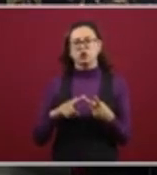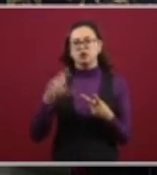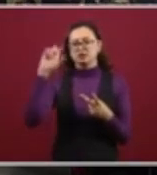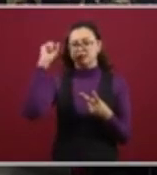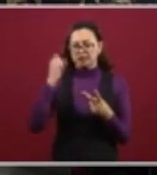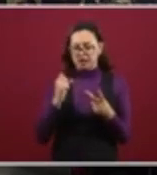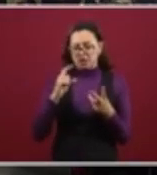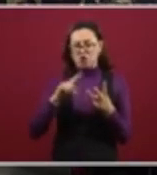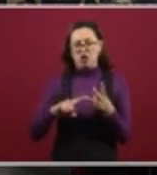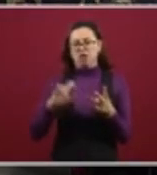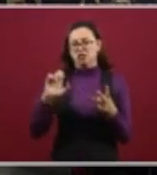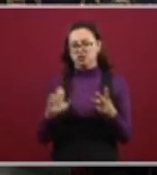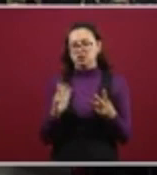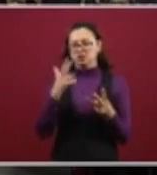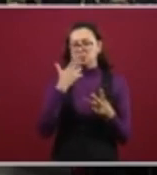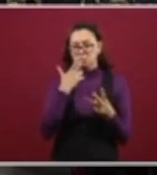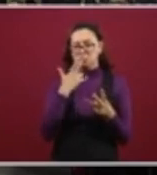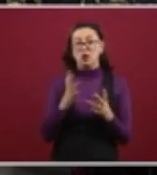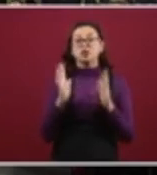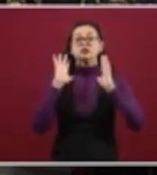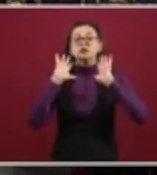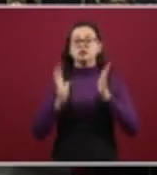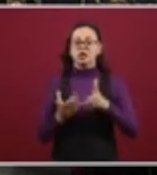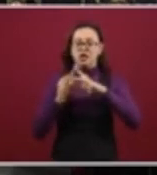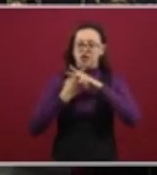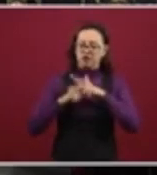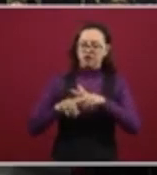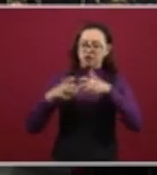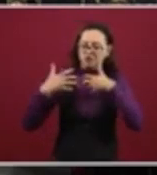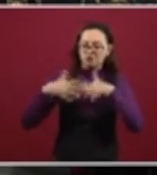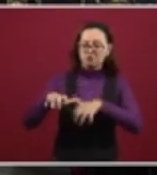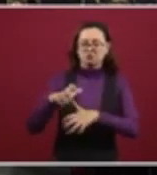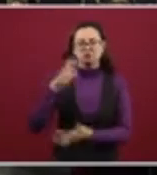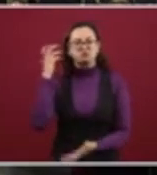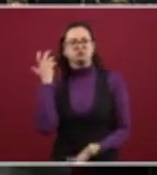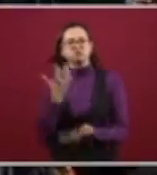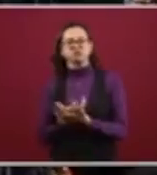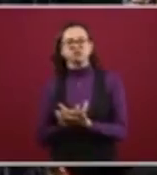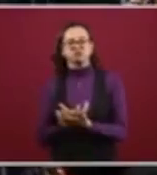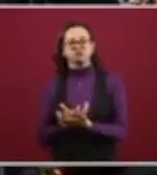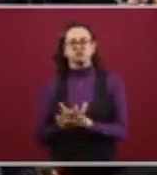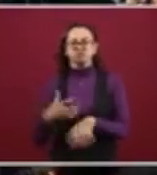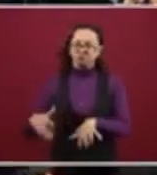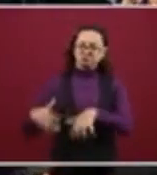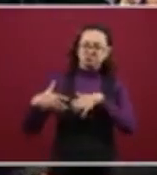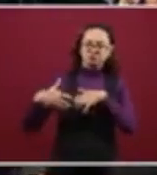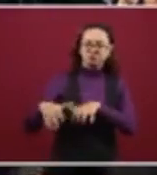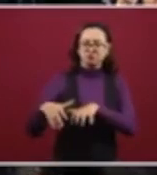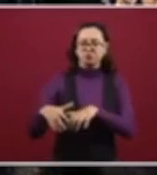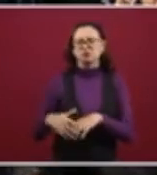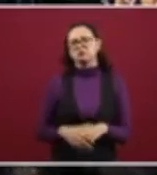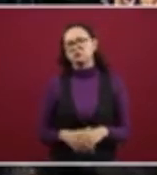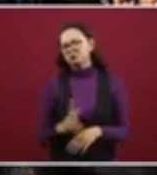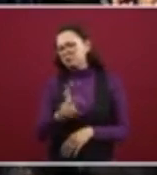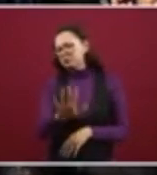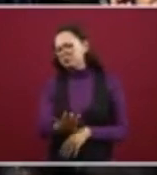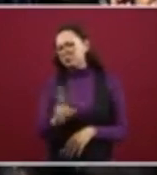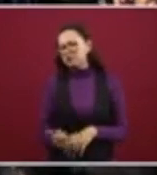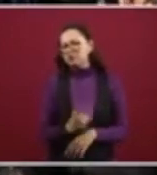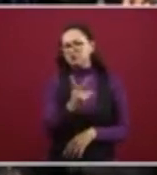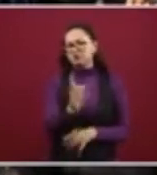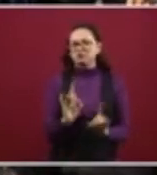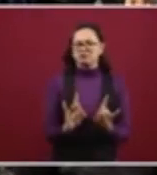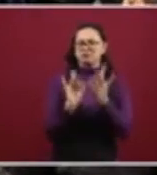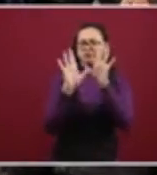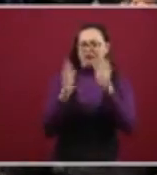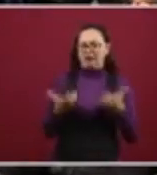Chihuahua y en otros estados. La pregunta es, ¿qué se va a hacer si se estrangulan carreteras, se toman